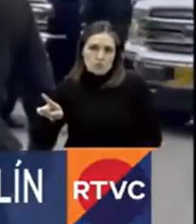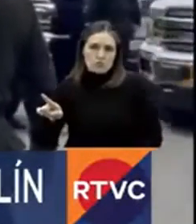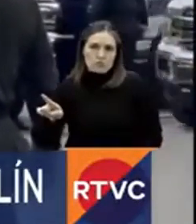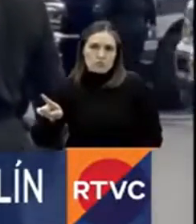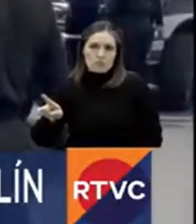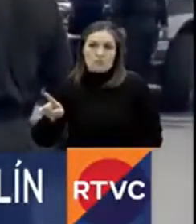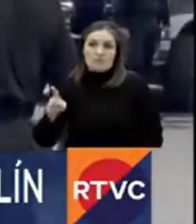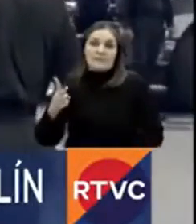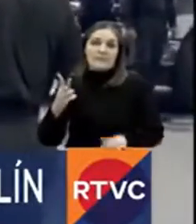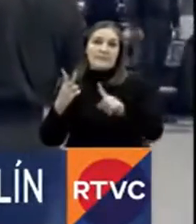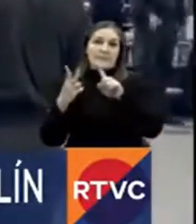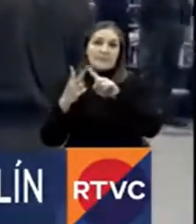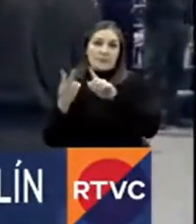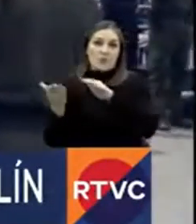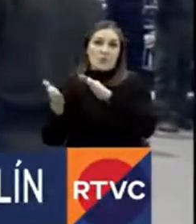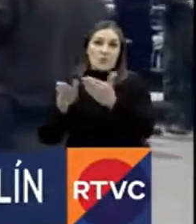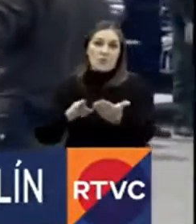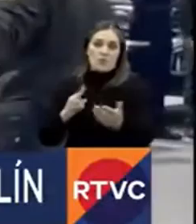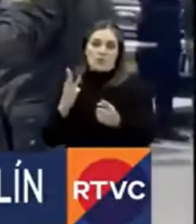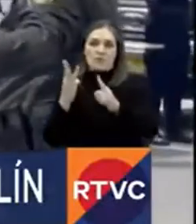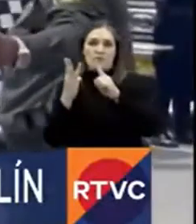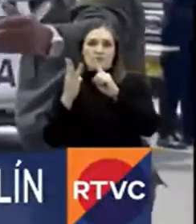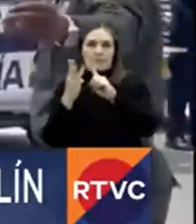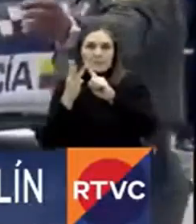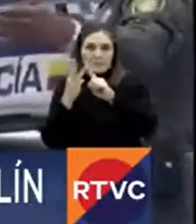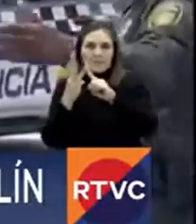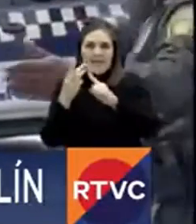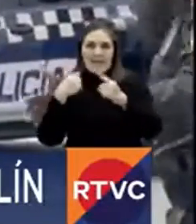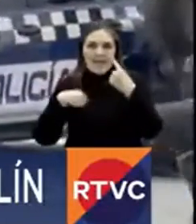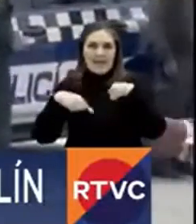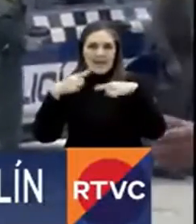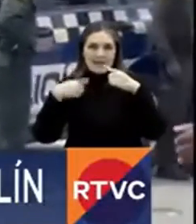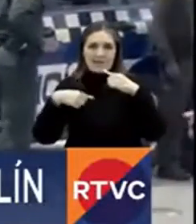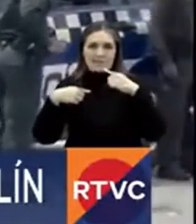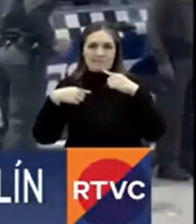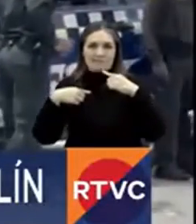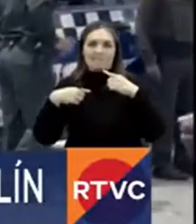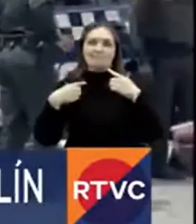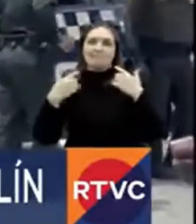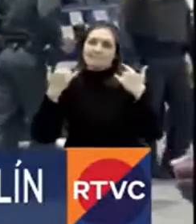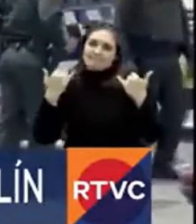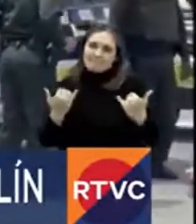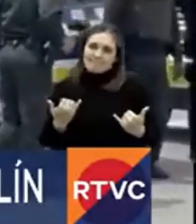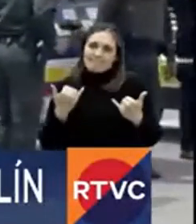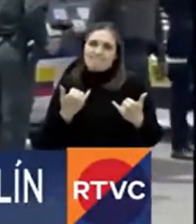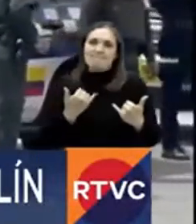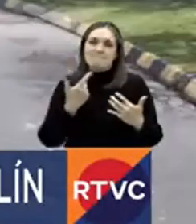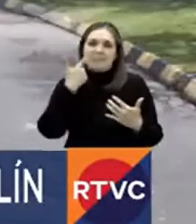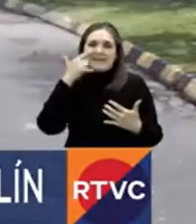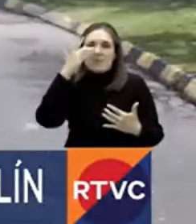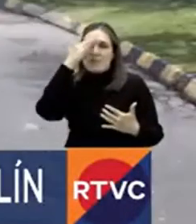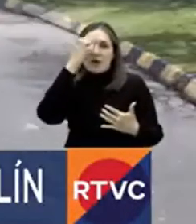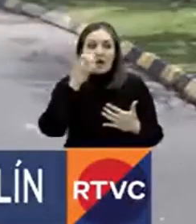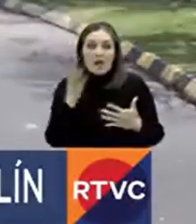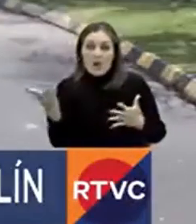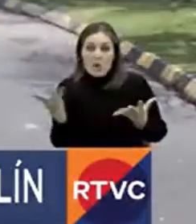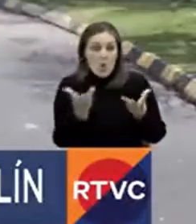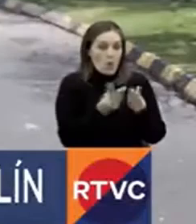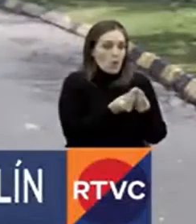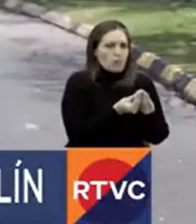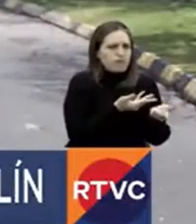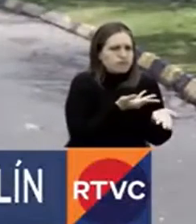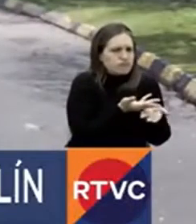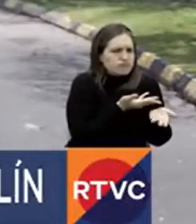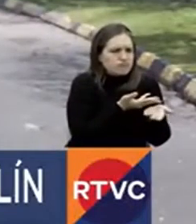un tercer joven habría resultado herido. Otras versiones hablan de una retaliación o un ajuste de